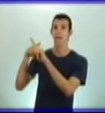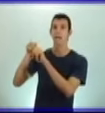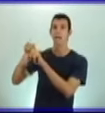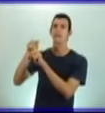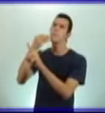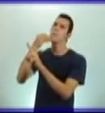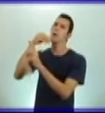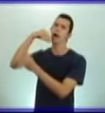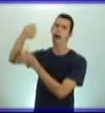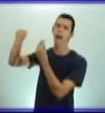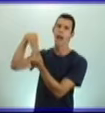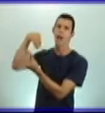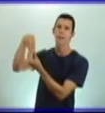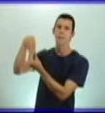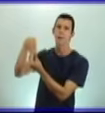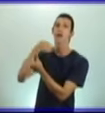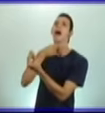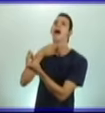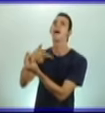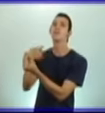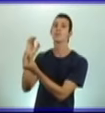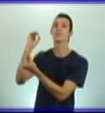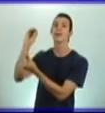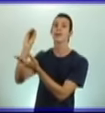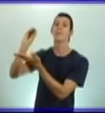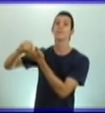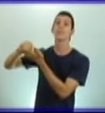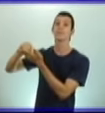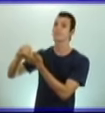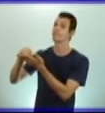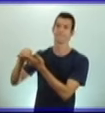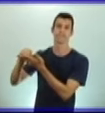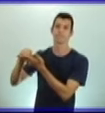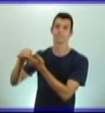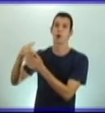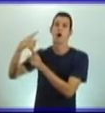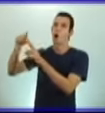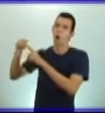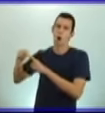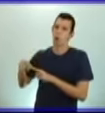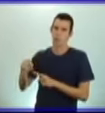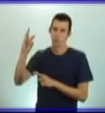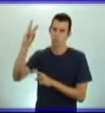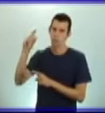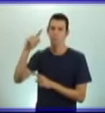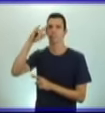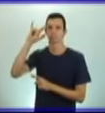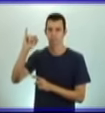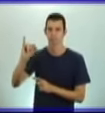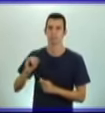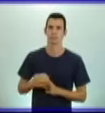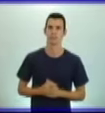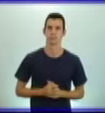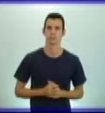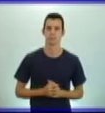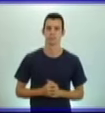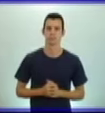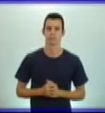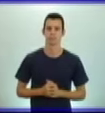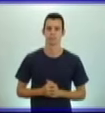evaluar la función para el valor 4. ¿Cómo hacerlo? Quiere decir que voy a